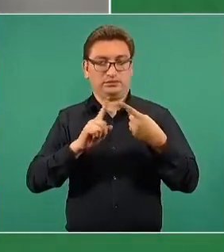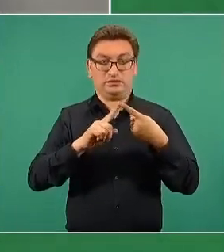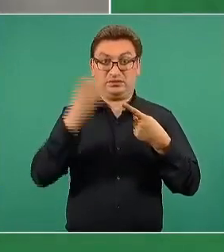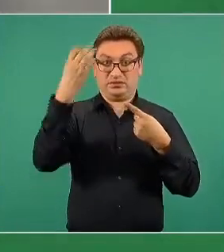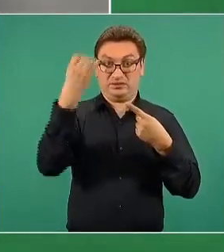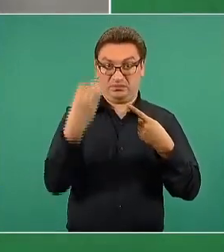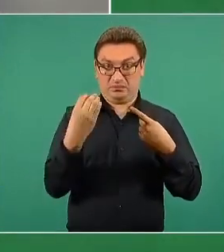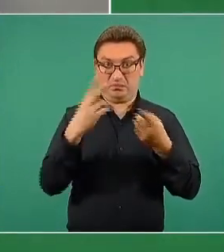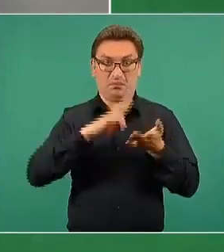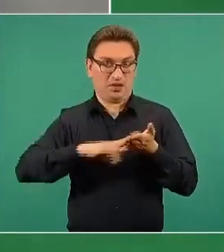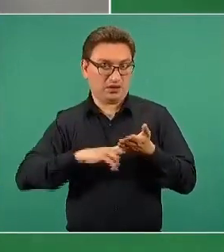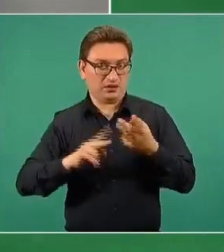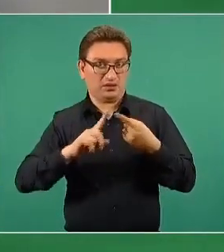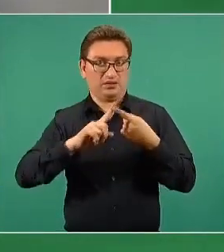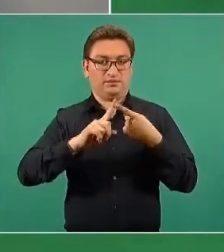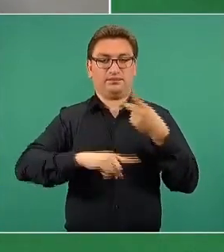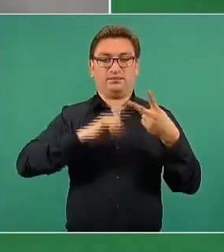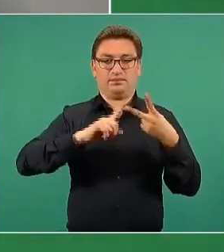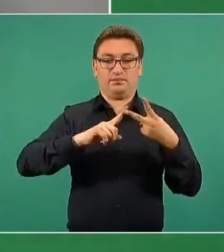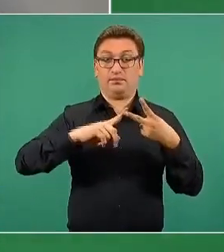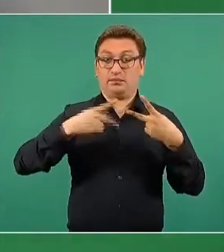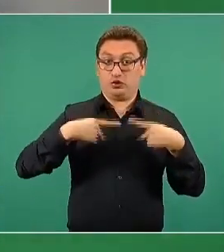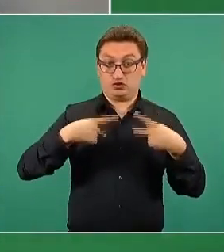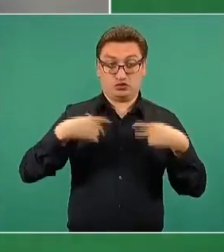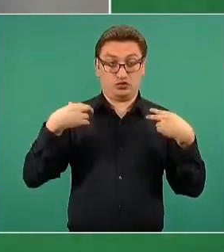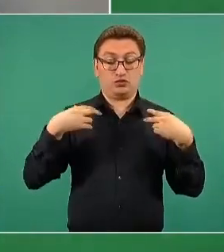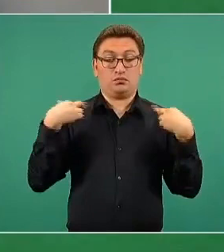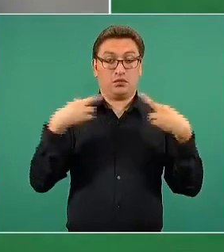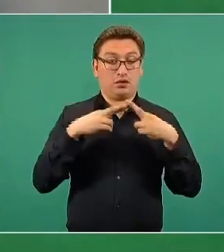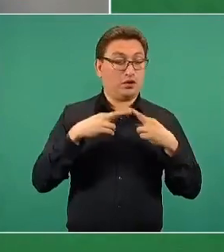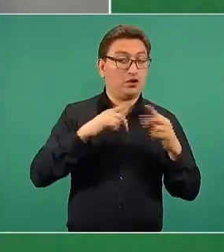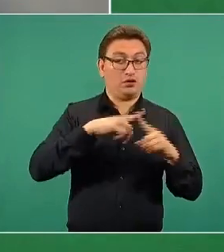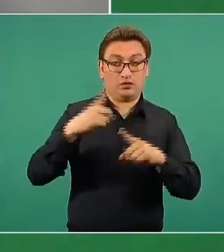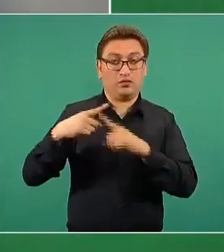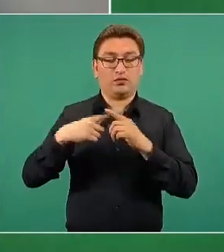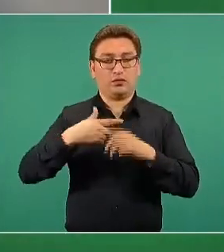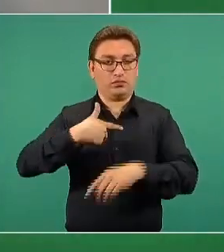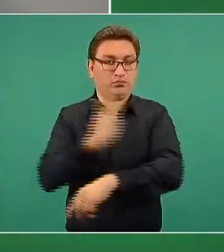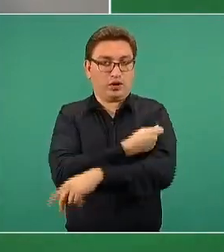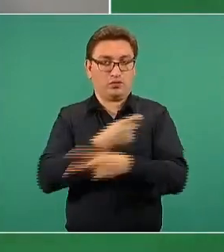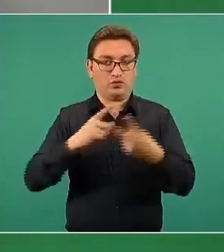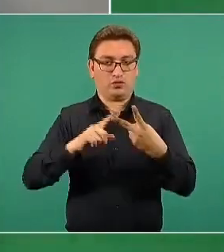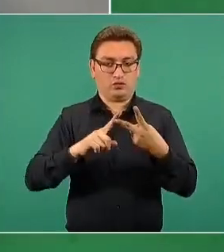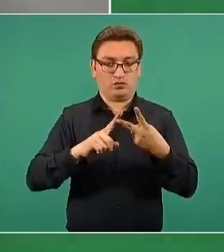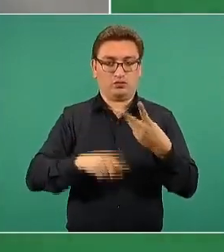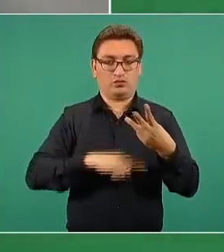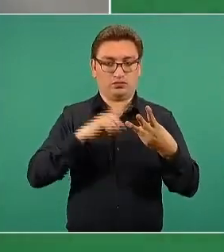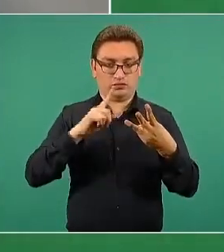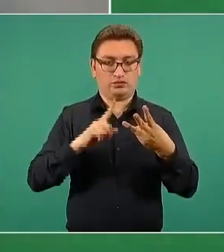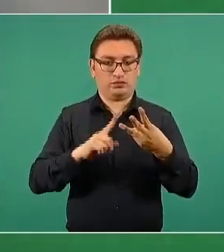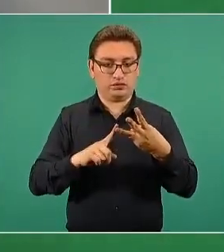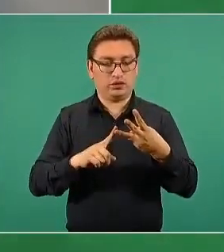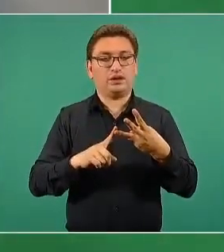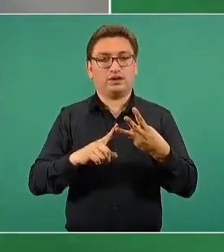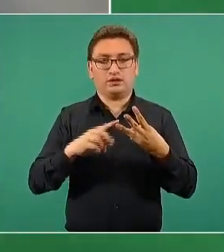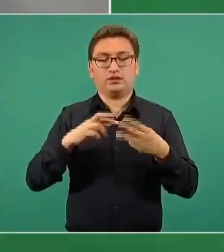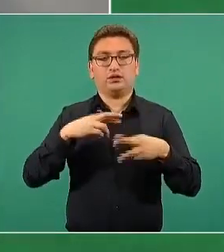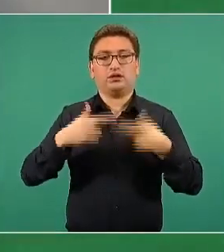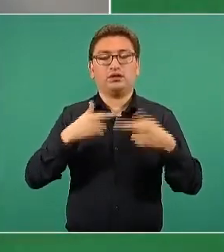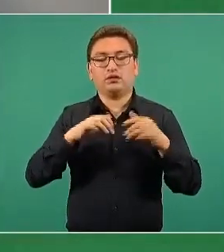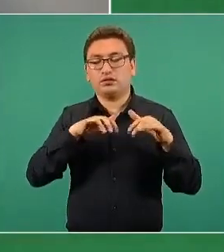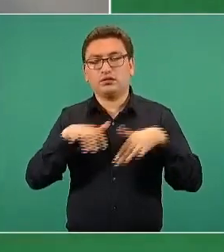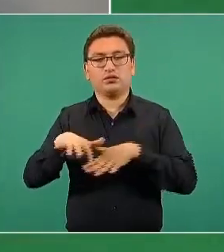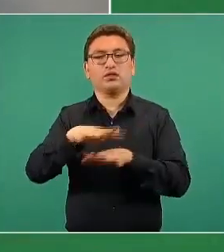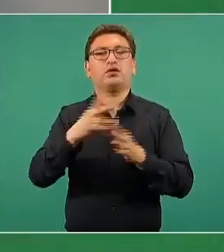Semáforo verde, personal vacunado y regreso voluntario. ¿Esto qué